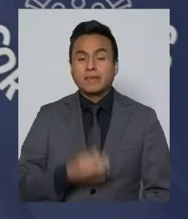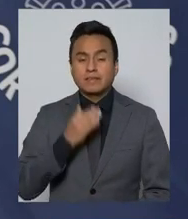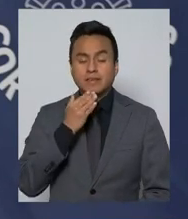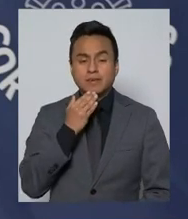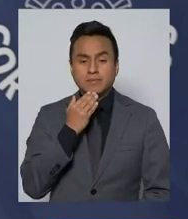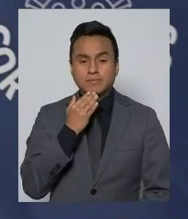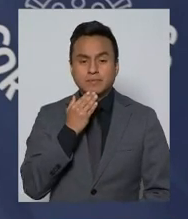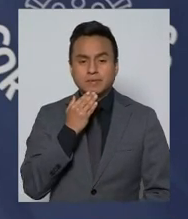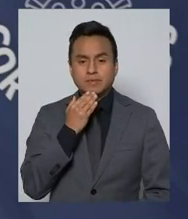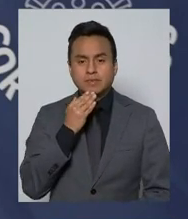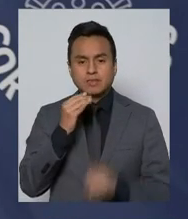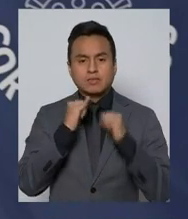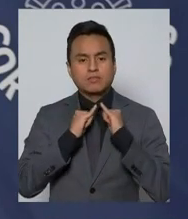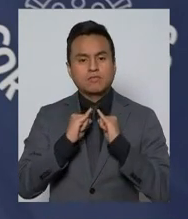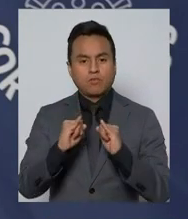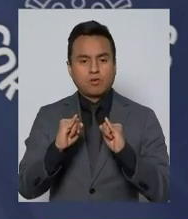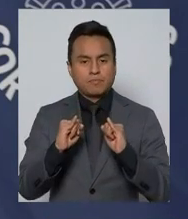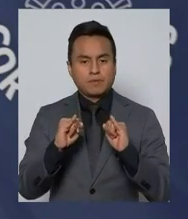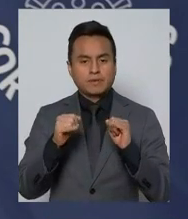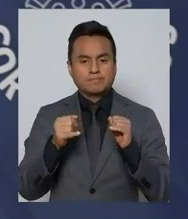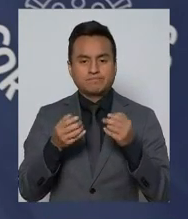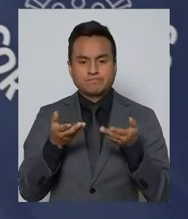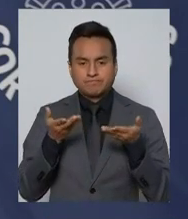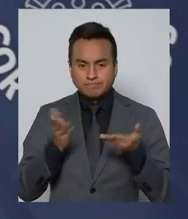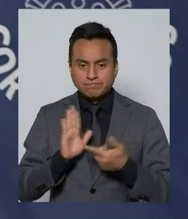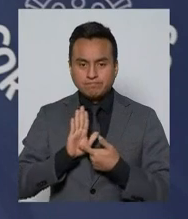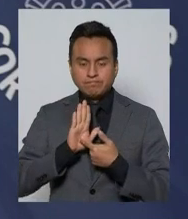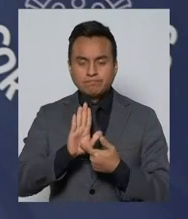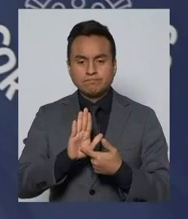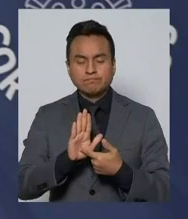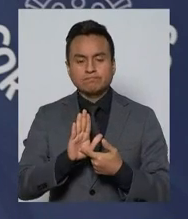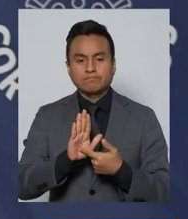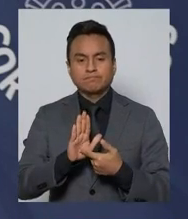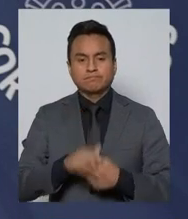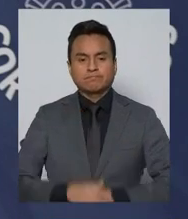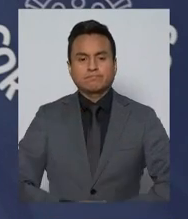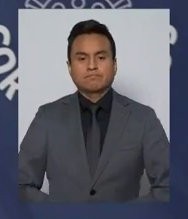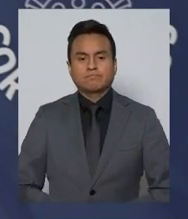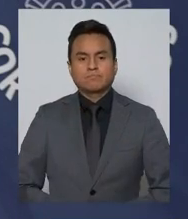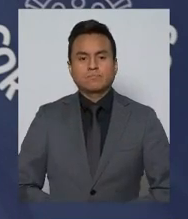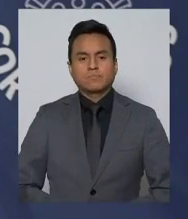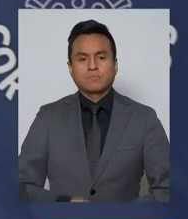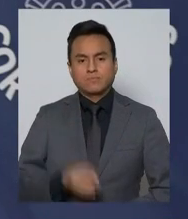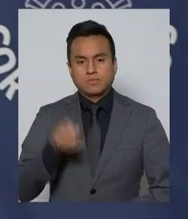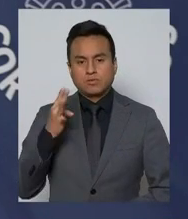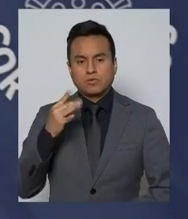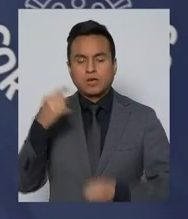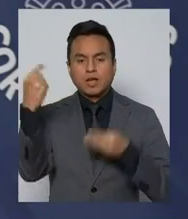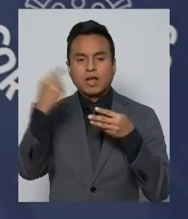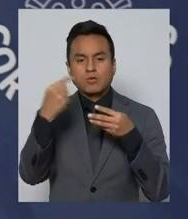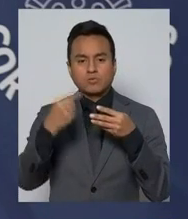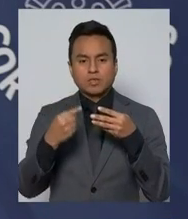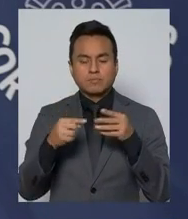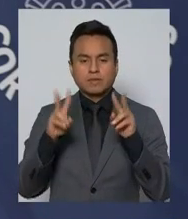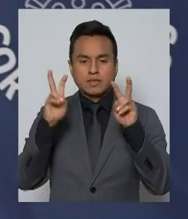Respecto al informe de hoy, voy a ir solo por algunos